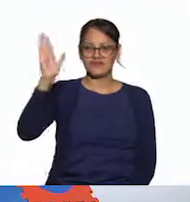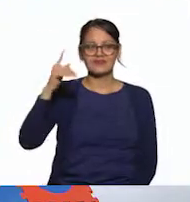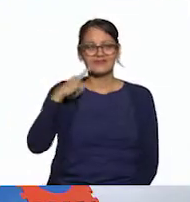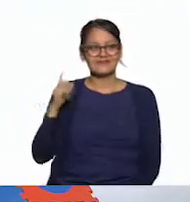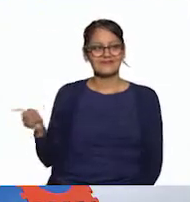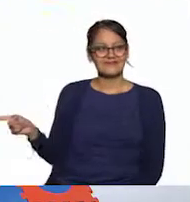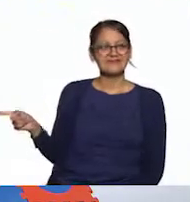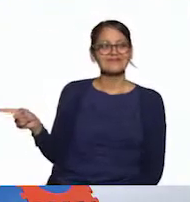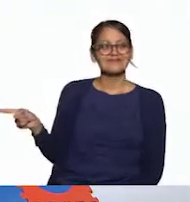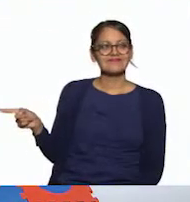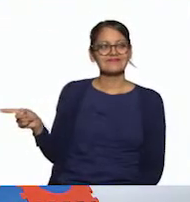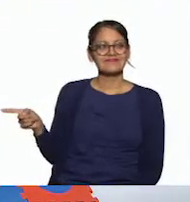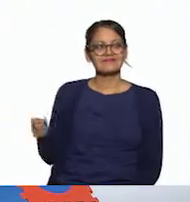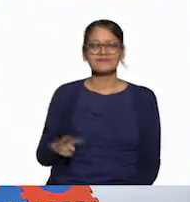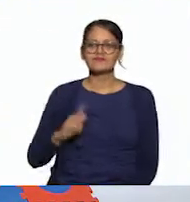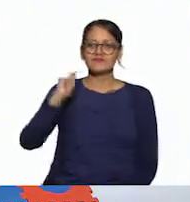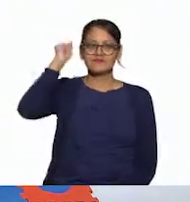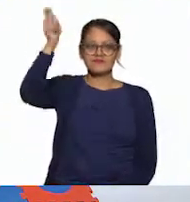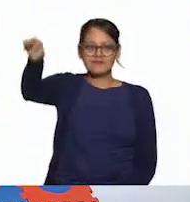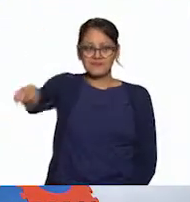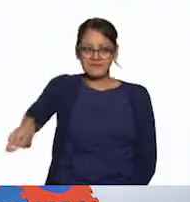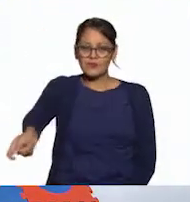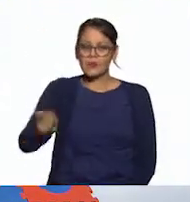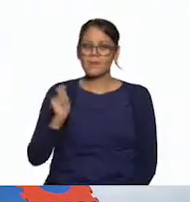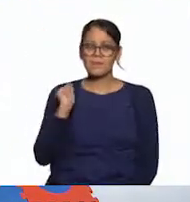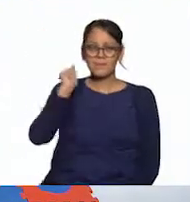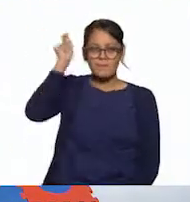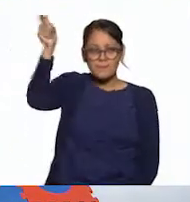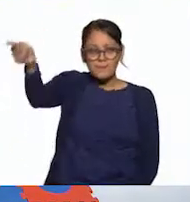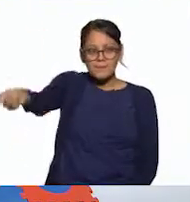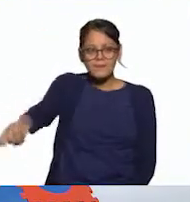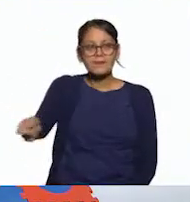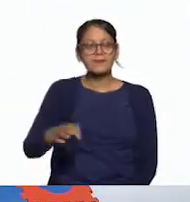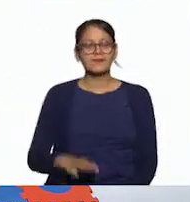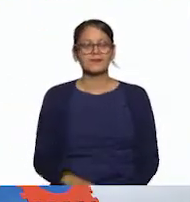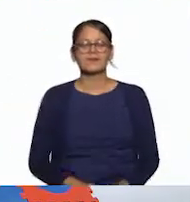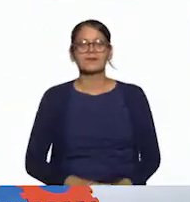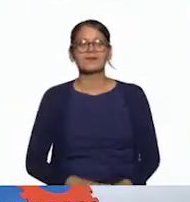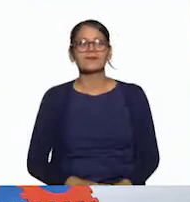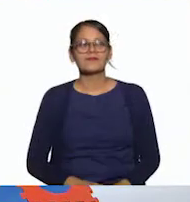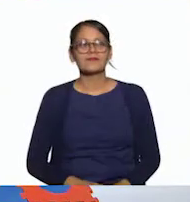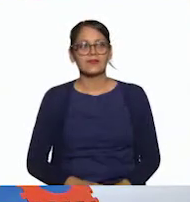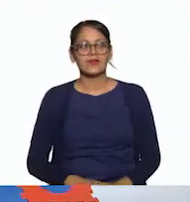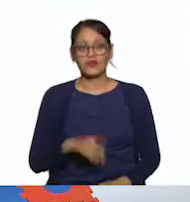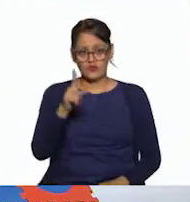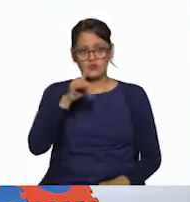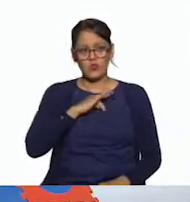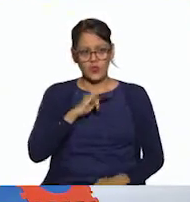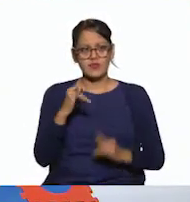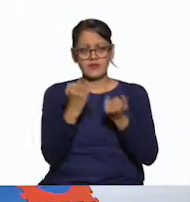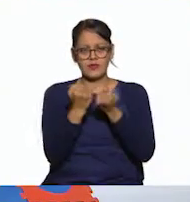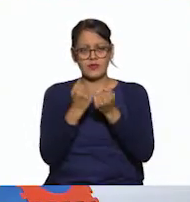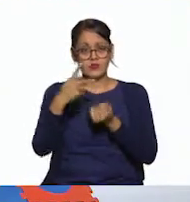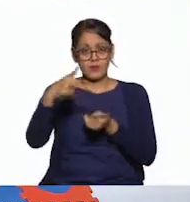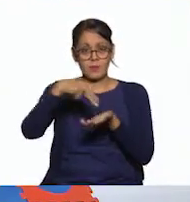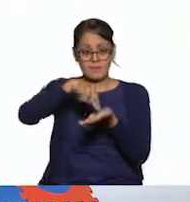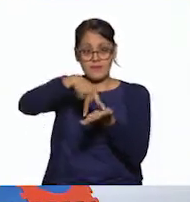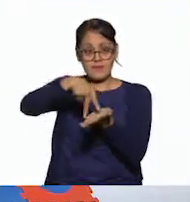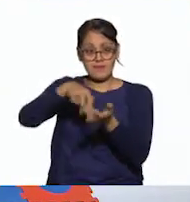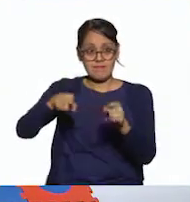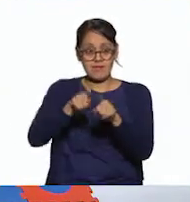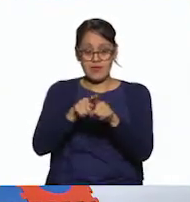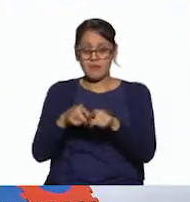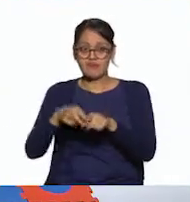Adelante, derecha. Así, muy bien. Márcala muy bien. Diagonal, adelante. Derecha. Derecha. Lo pueden ir marcando justo con su pie, ¿verdad?